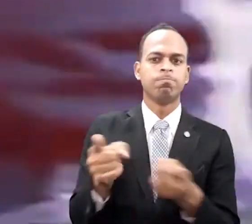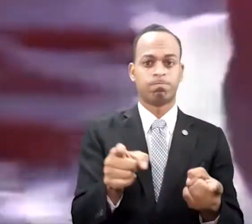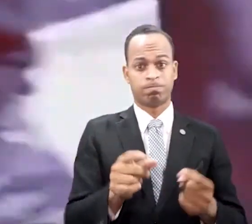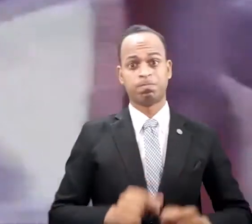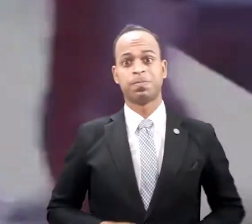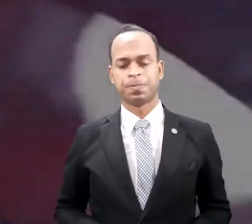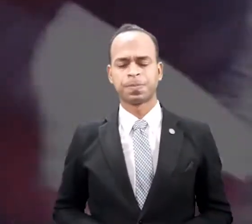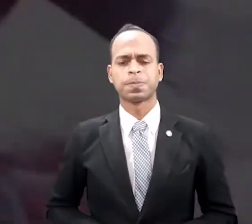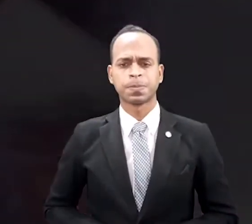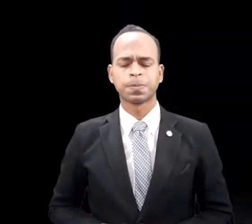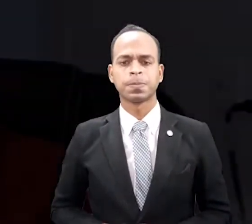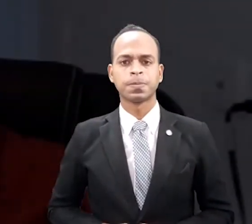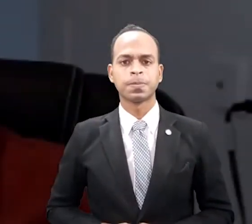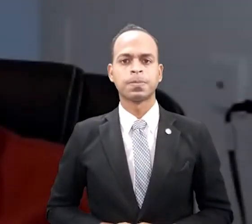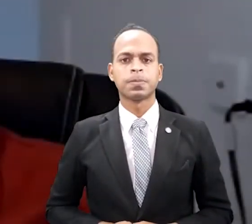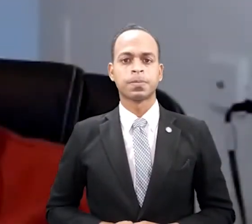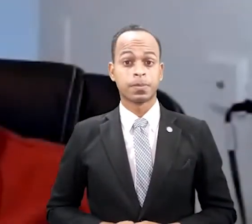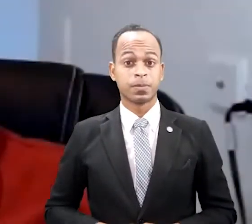en tu modelo de justicia.